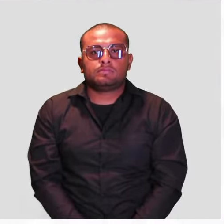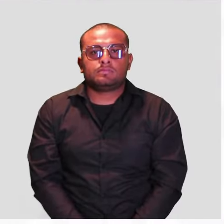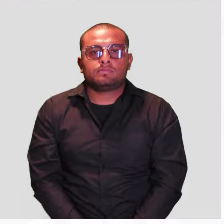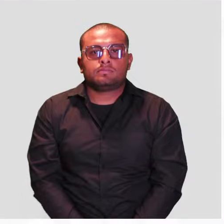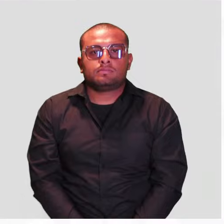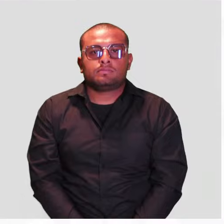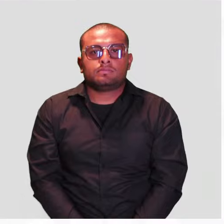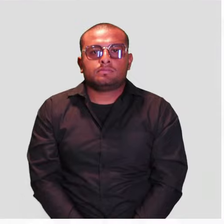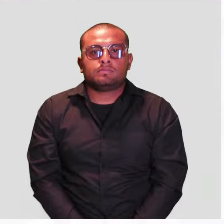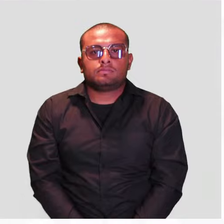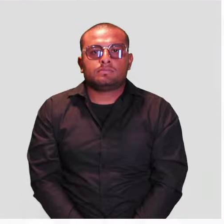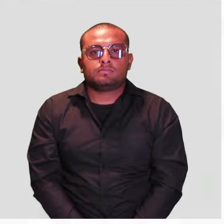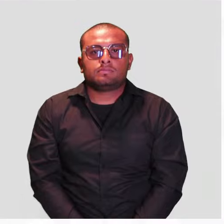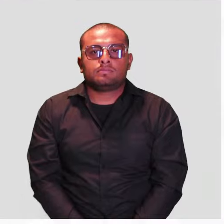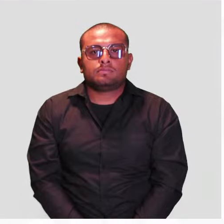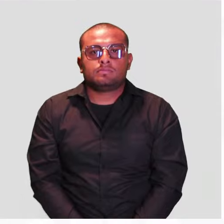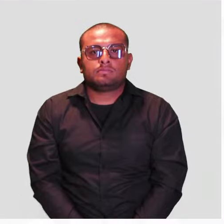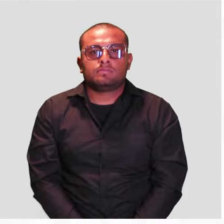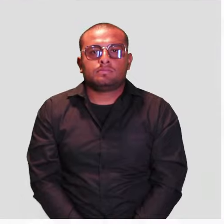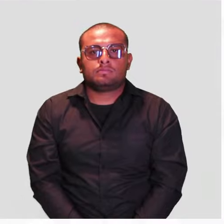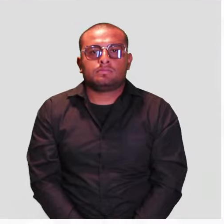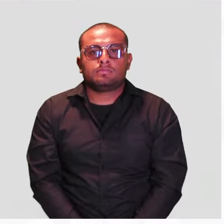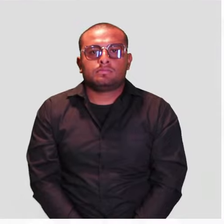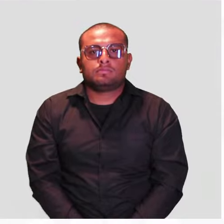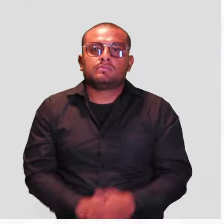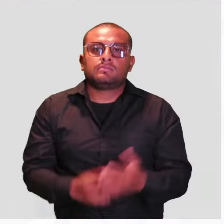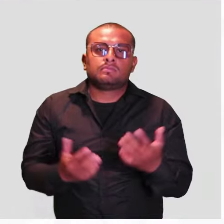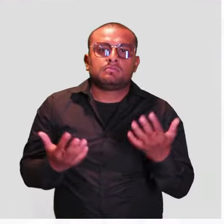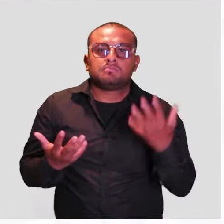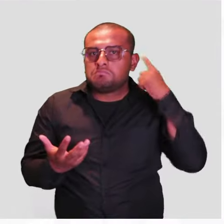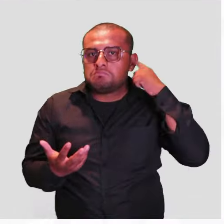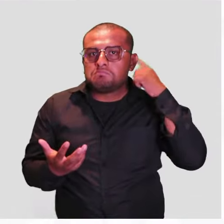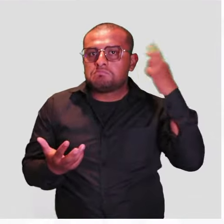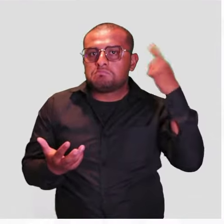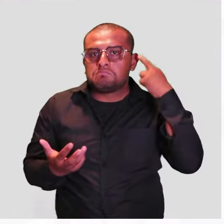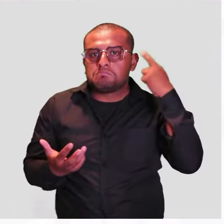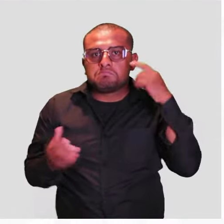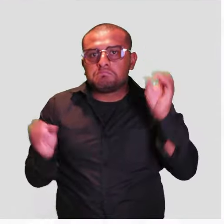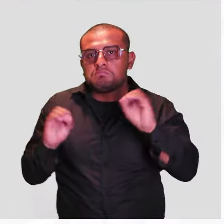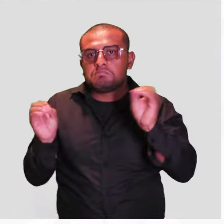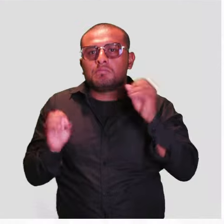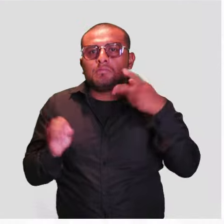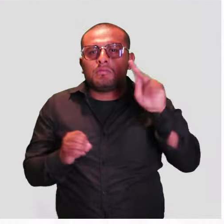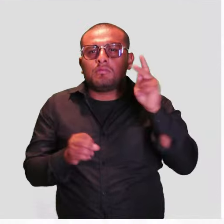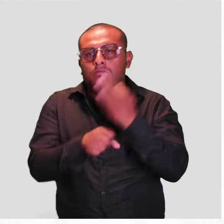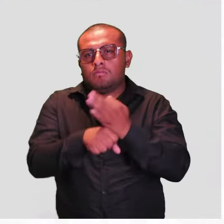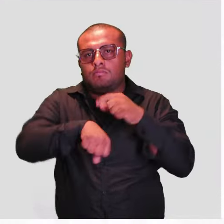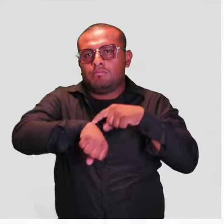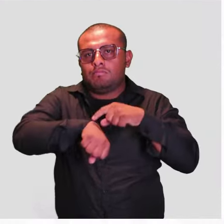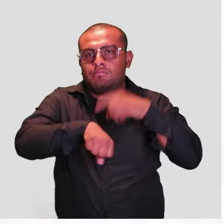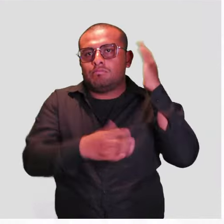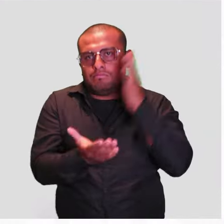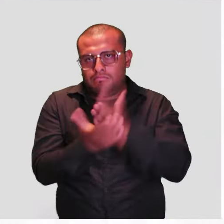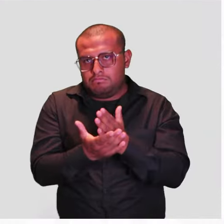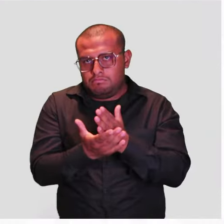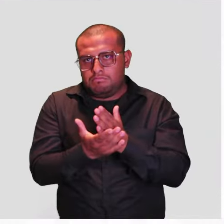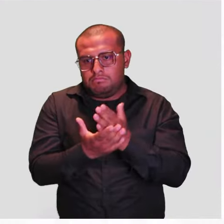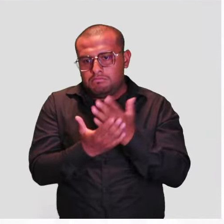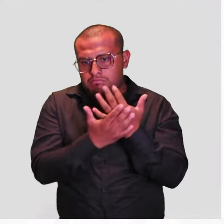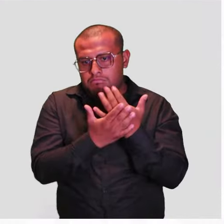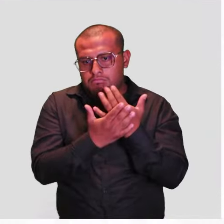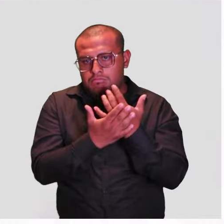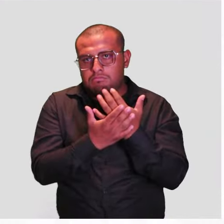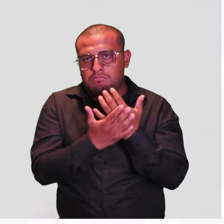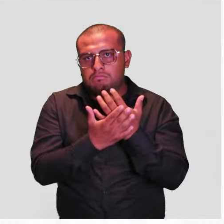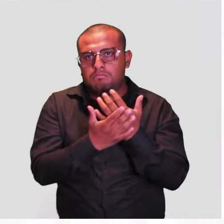establecido. Aún no se escucha su audio, pero hemos detenido el cronómetro.